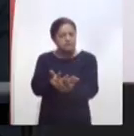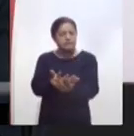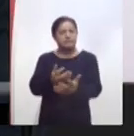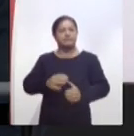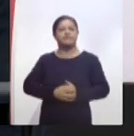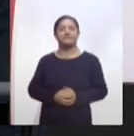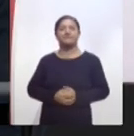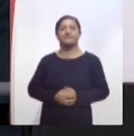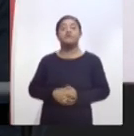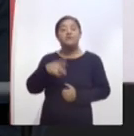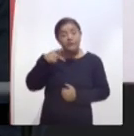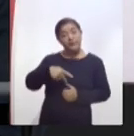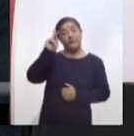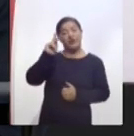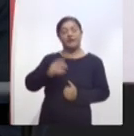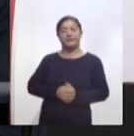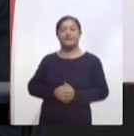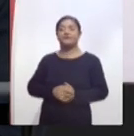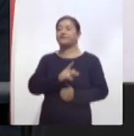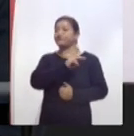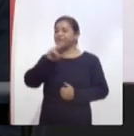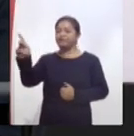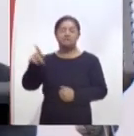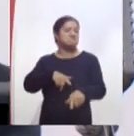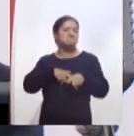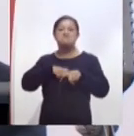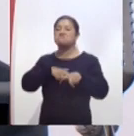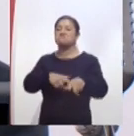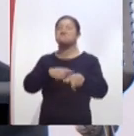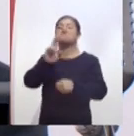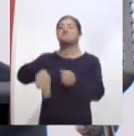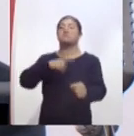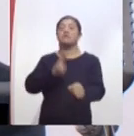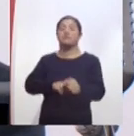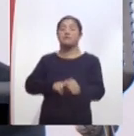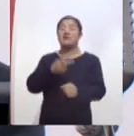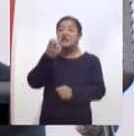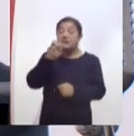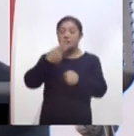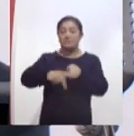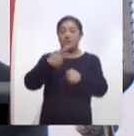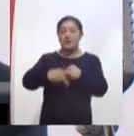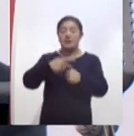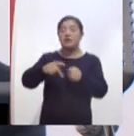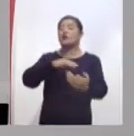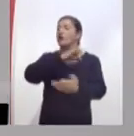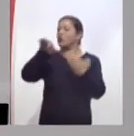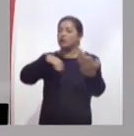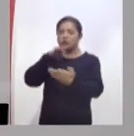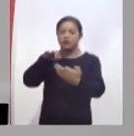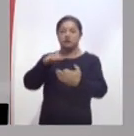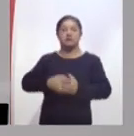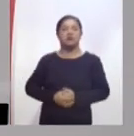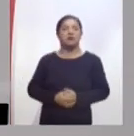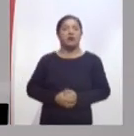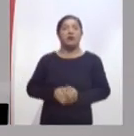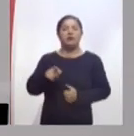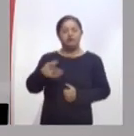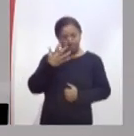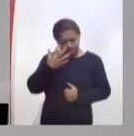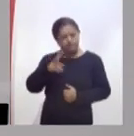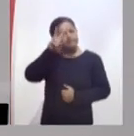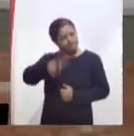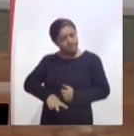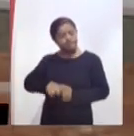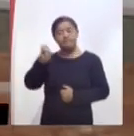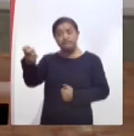públicos. Sin embargo, hay quienes han seguido con su vida normal y eso nos pone en riesgo a los demás. Tómatelo en serio. Este